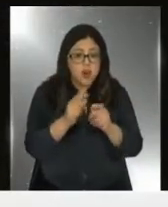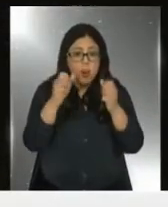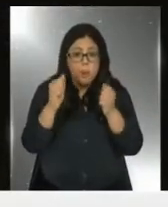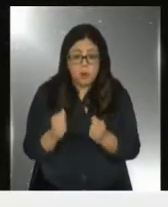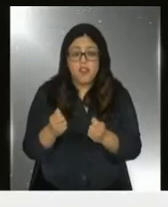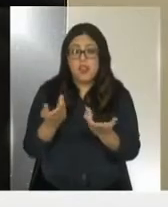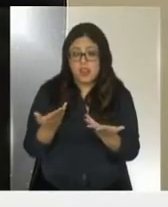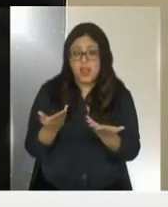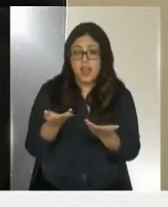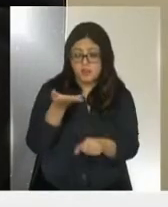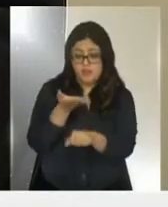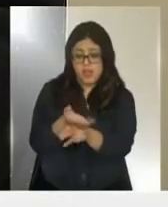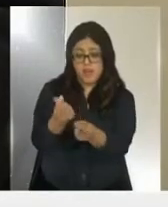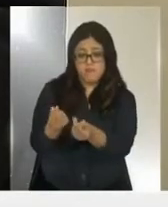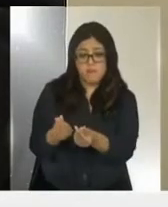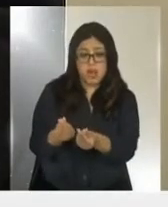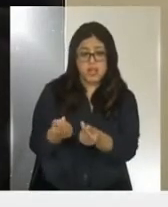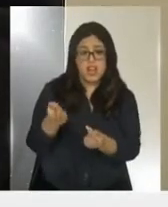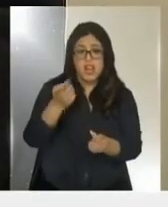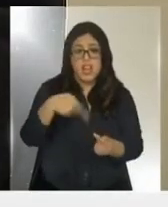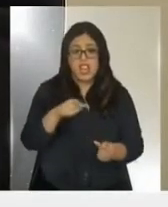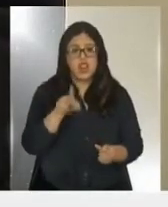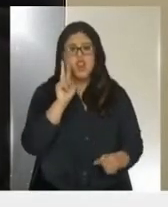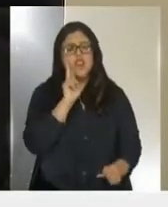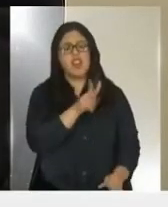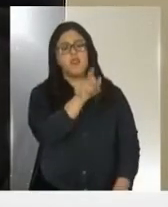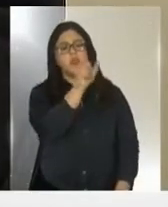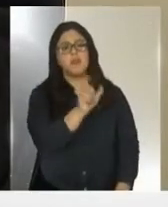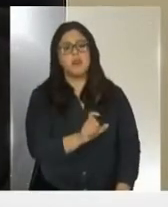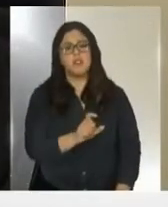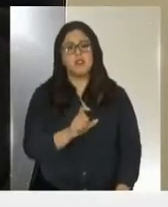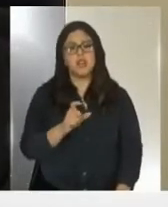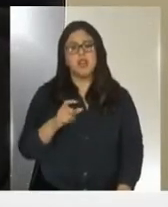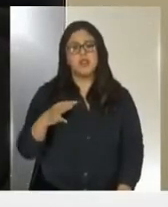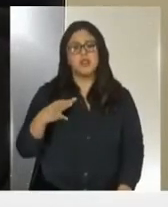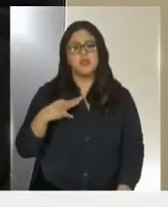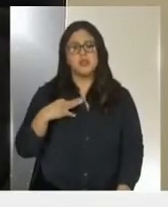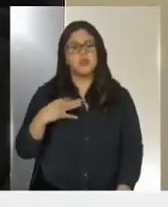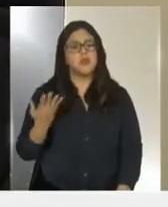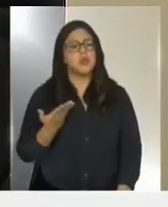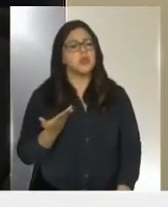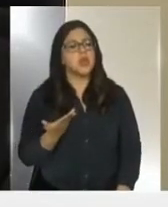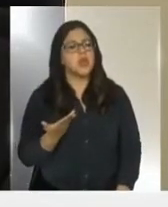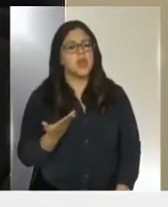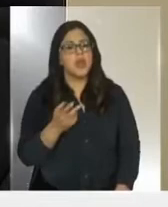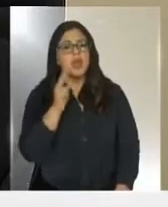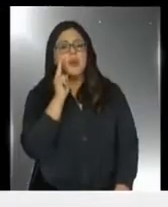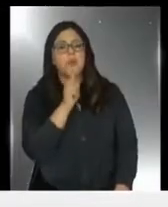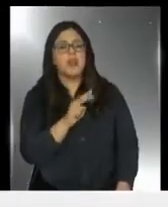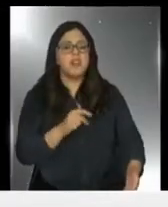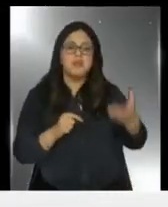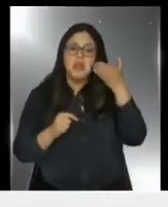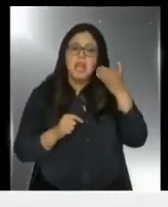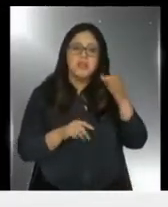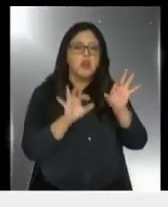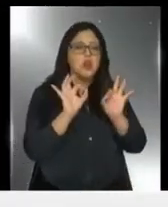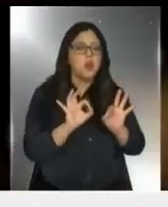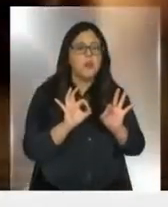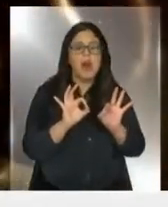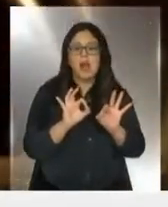económico. No se van a fijar en alguna persona, un ciudadano de pie para realizar un hackeo a un teléfono normal.